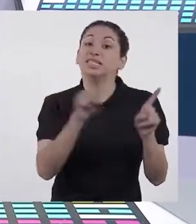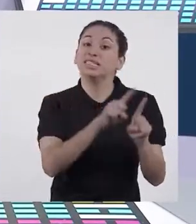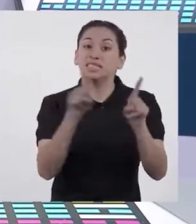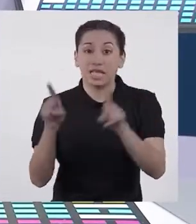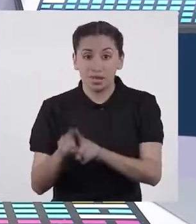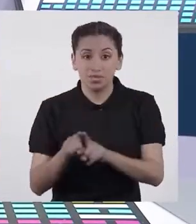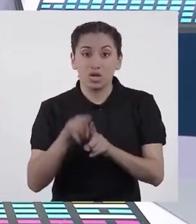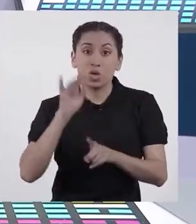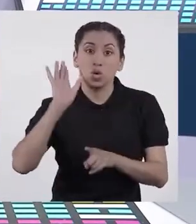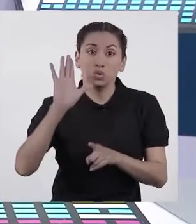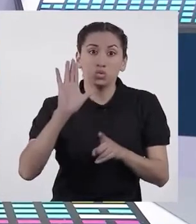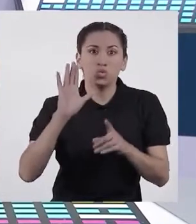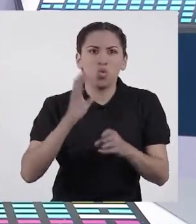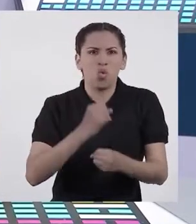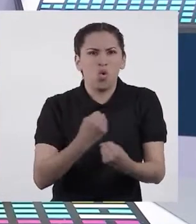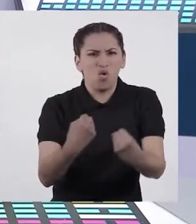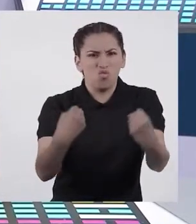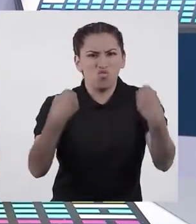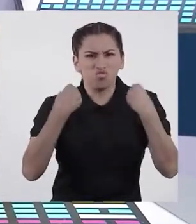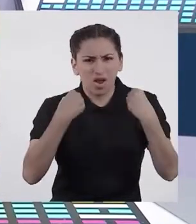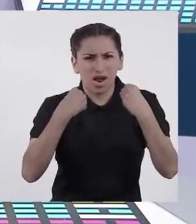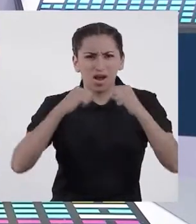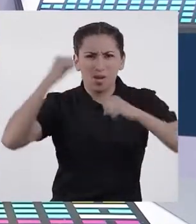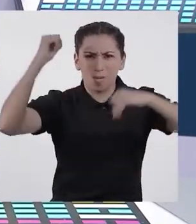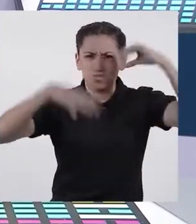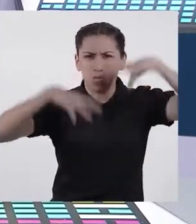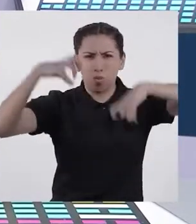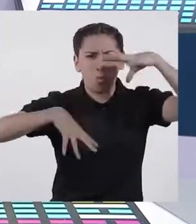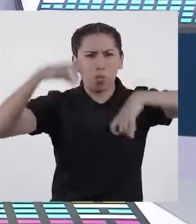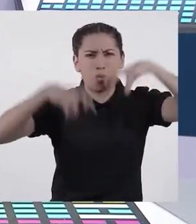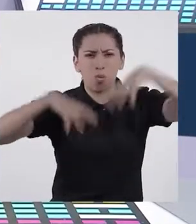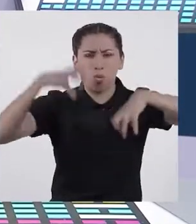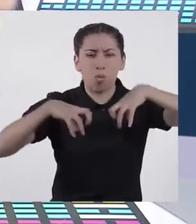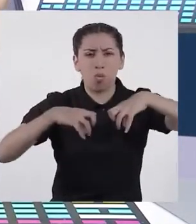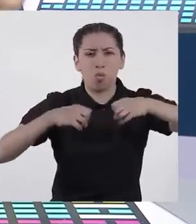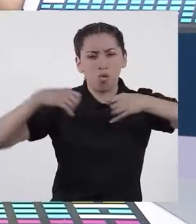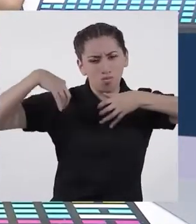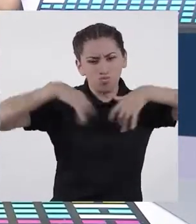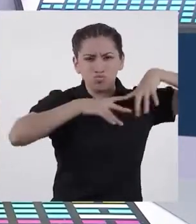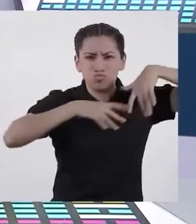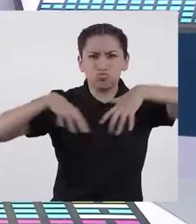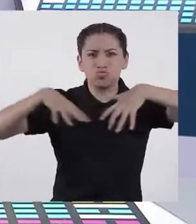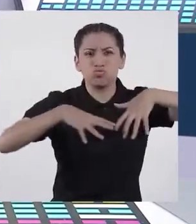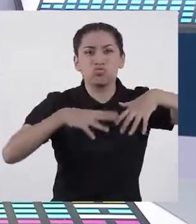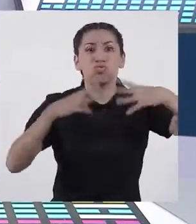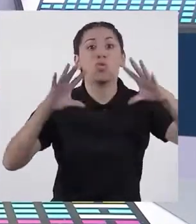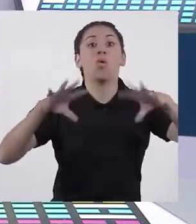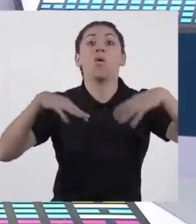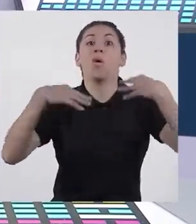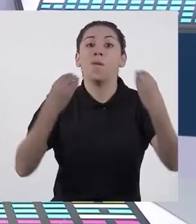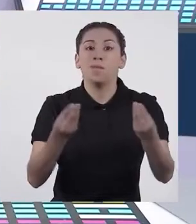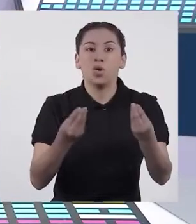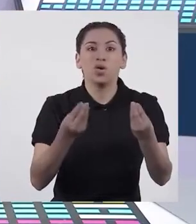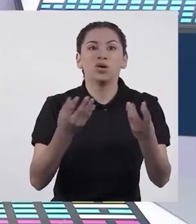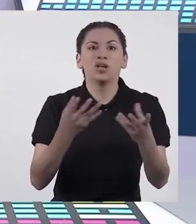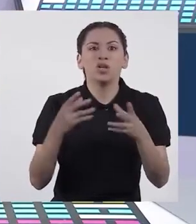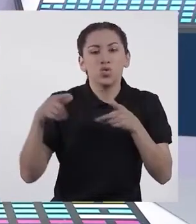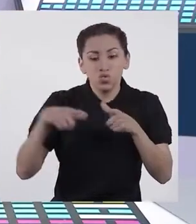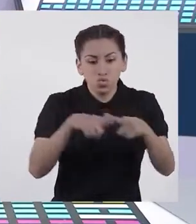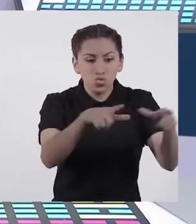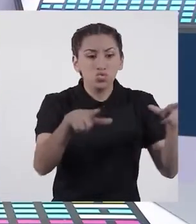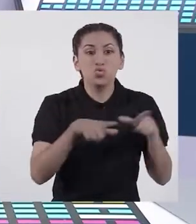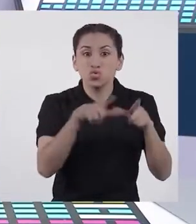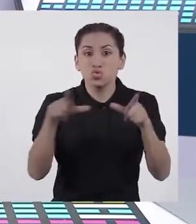Además, su poder destructivo se vio intensificado y alterado por la presencia de